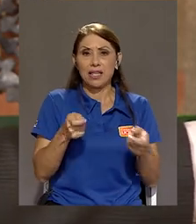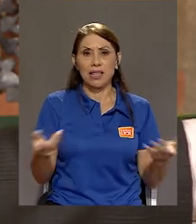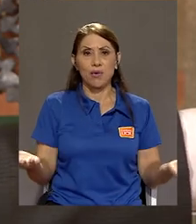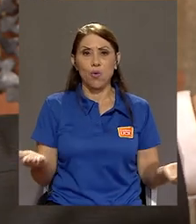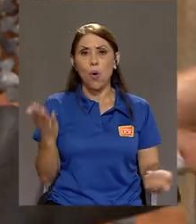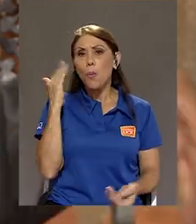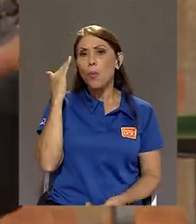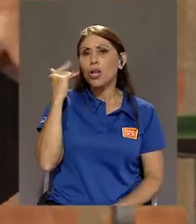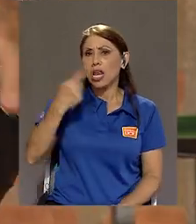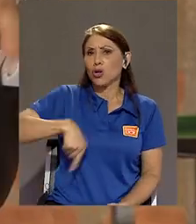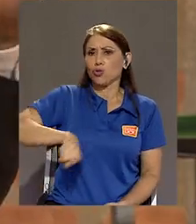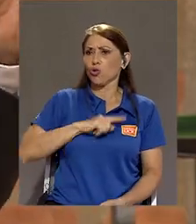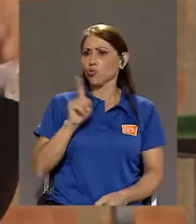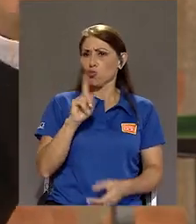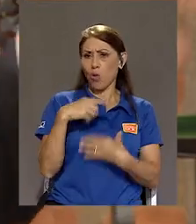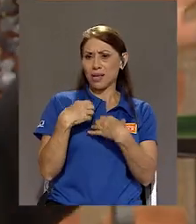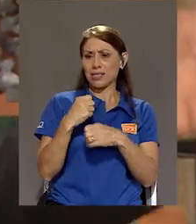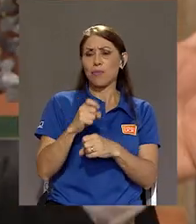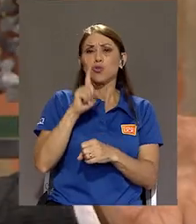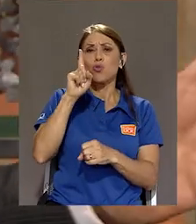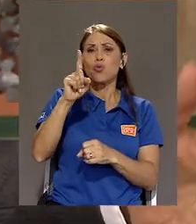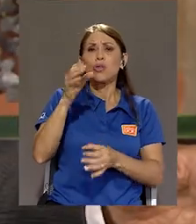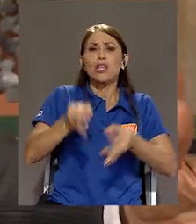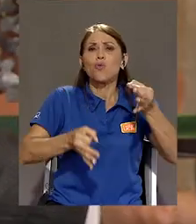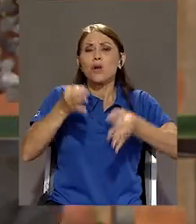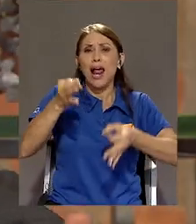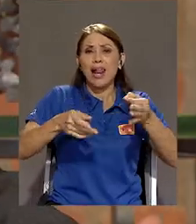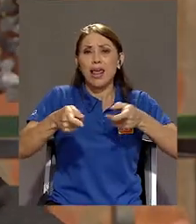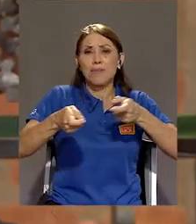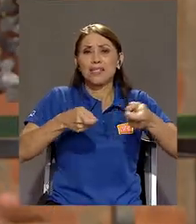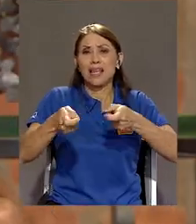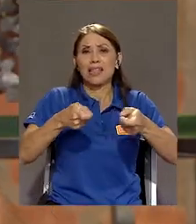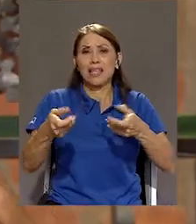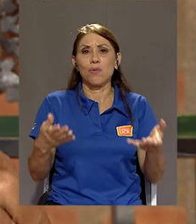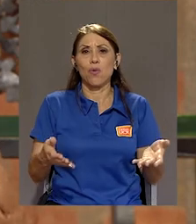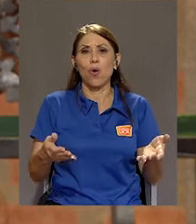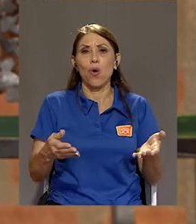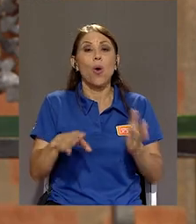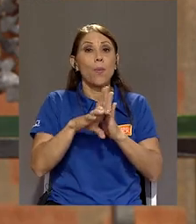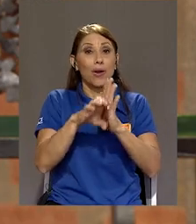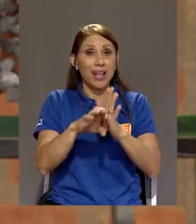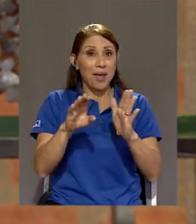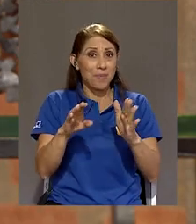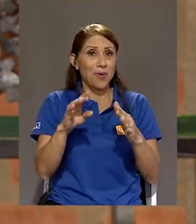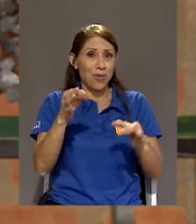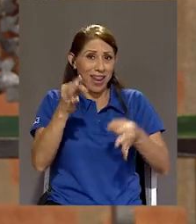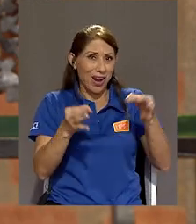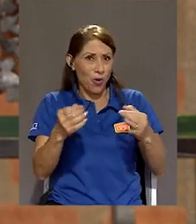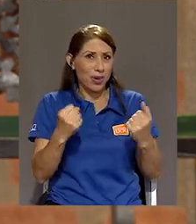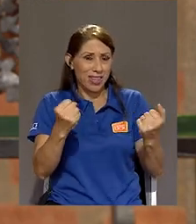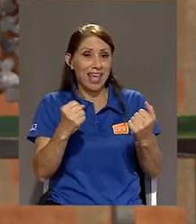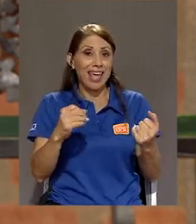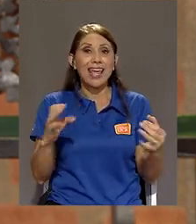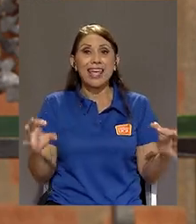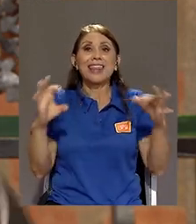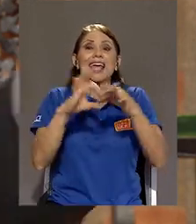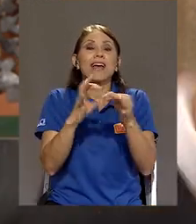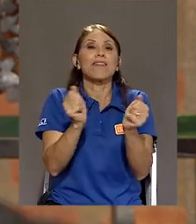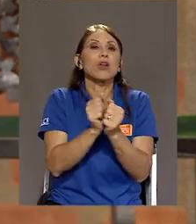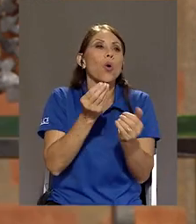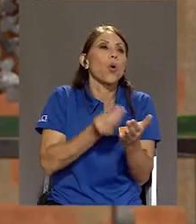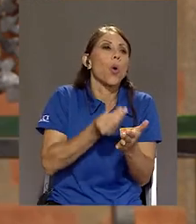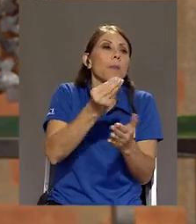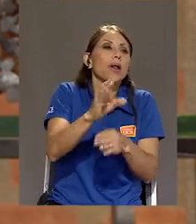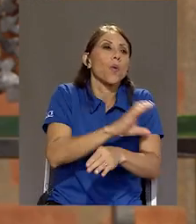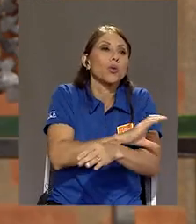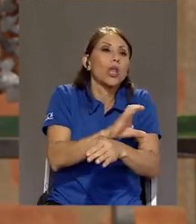tribunal administrativo, un consejo administrativo de la Corte que tenga que ver con compra de computadoras, con nombramientos, con esto? Y que eso no